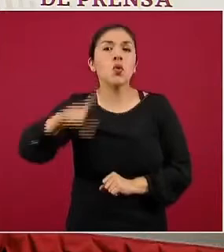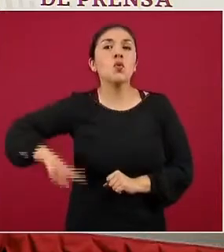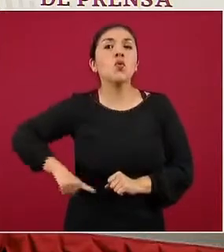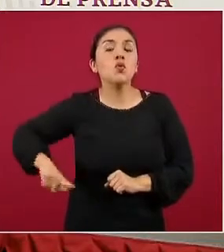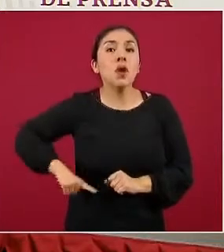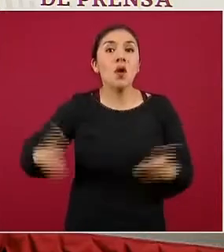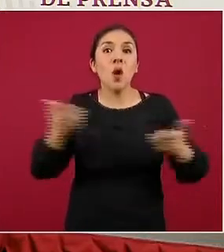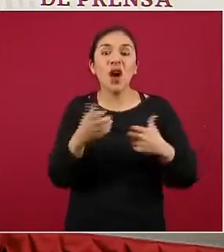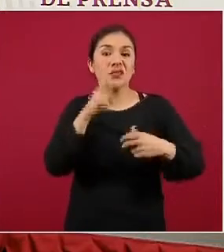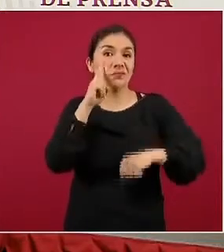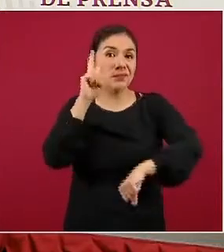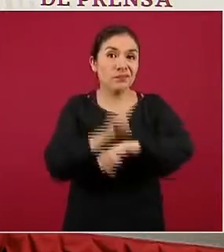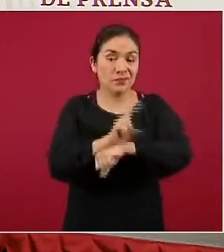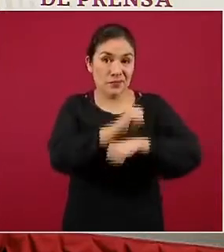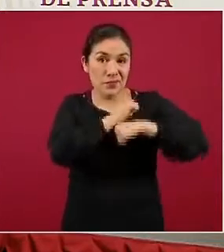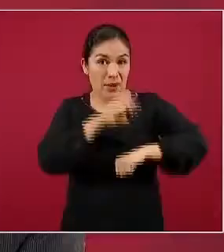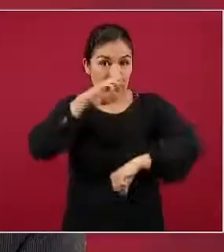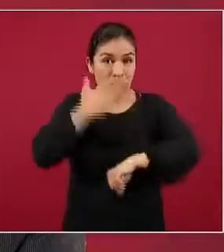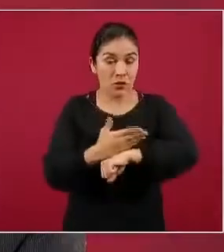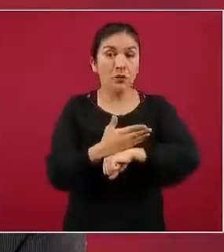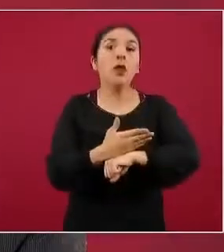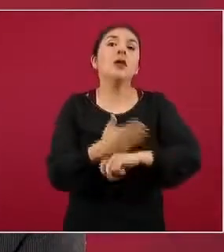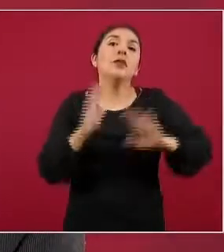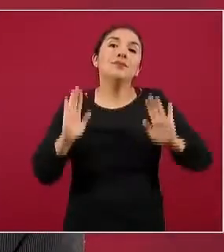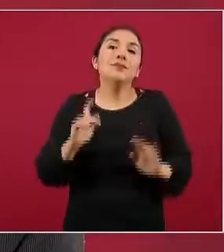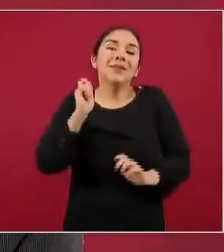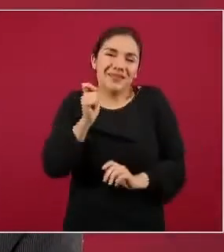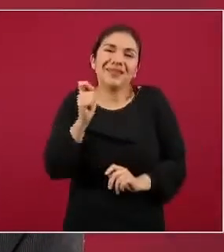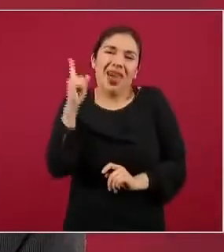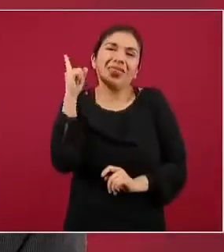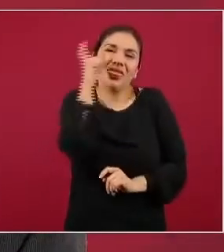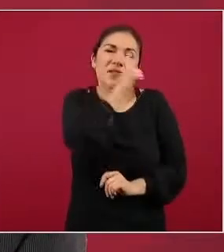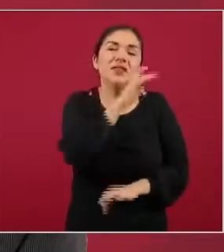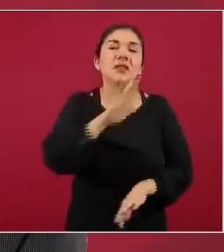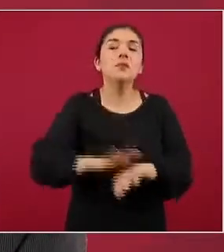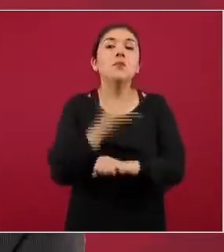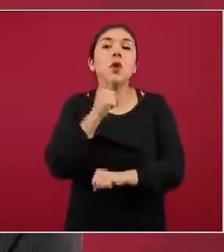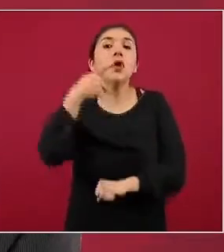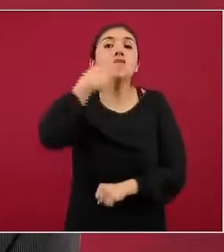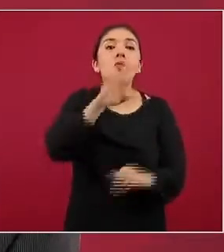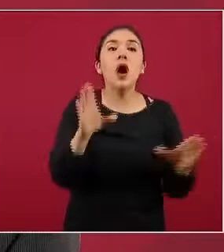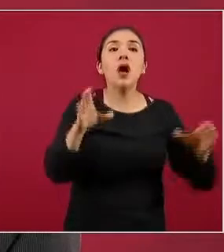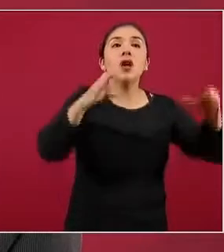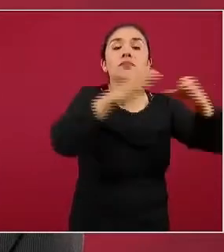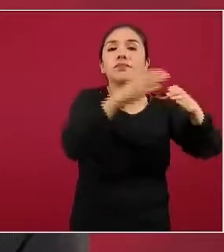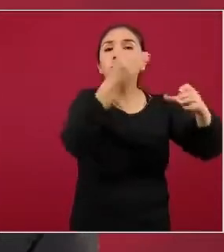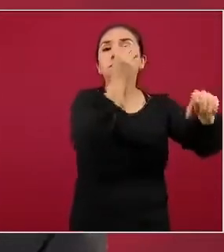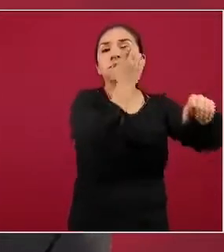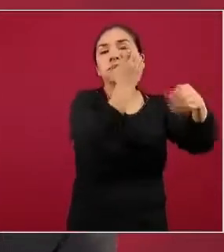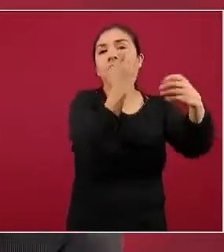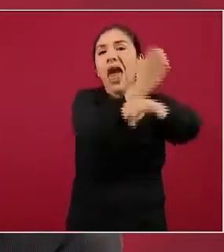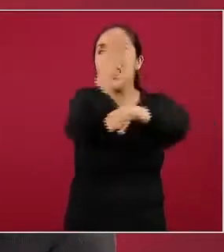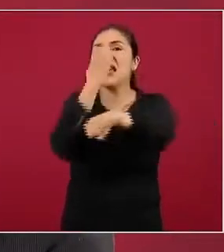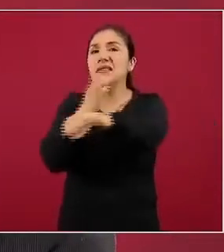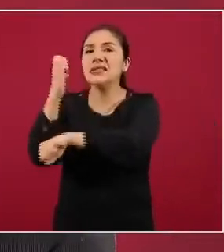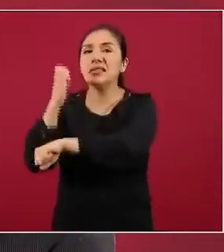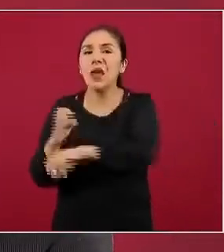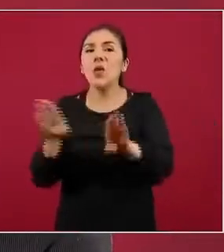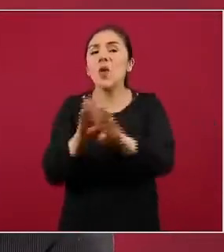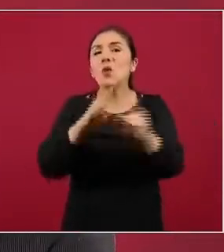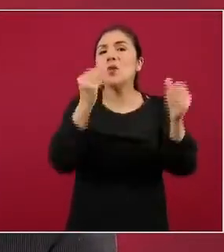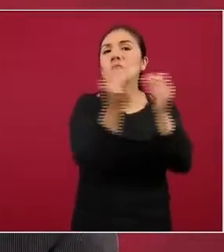gobiernos estatales, es una situación compleja porque al interior de cada entidad federativa la